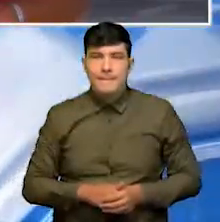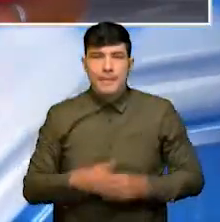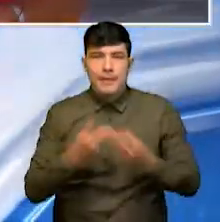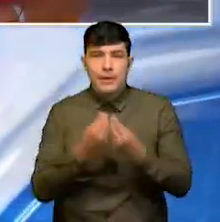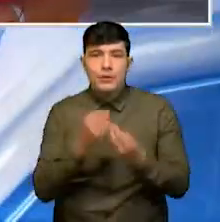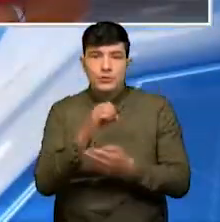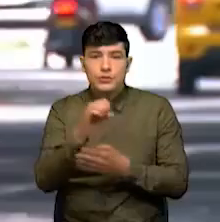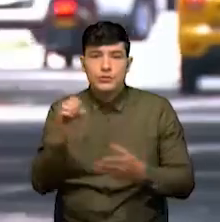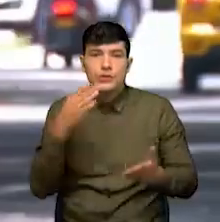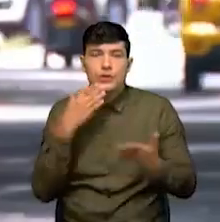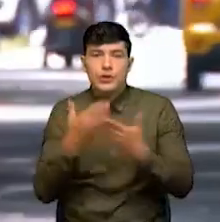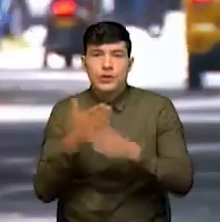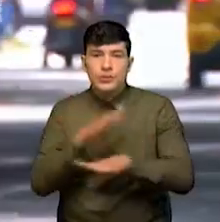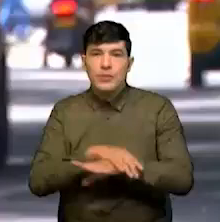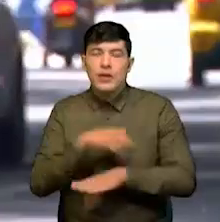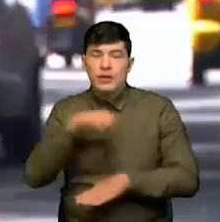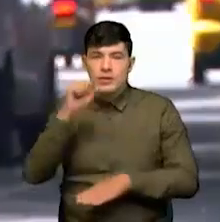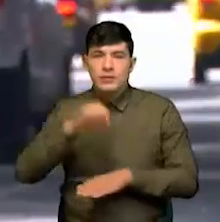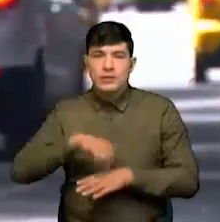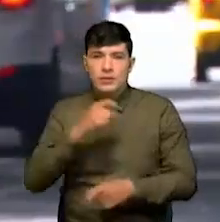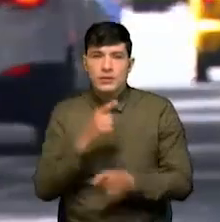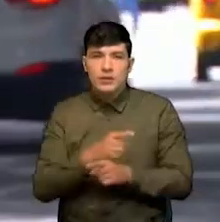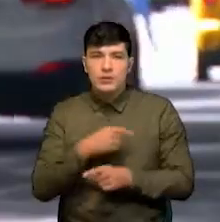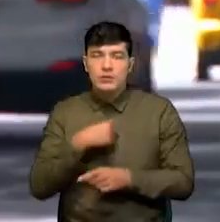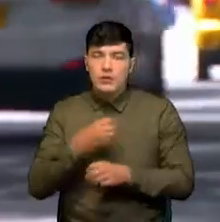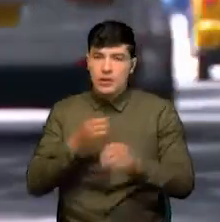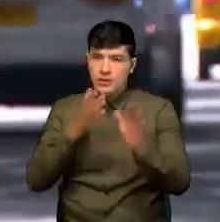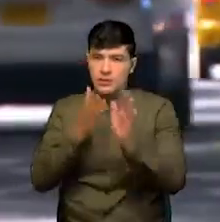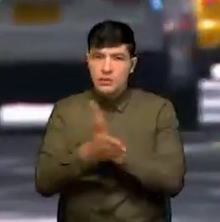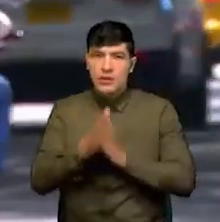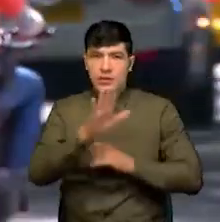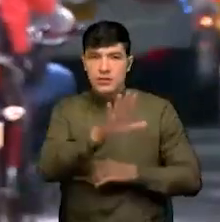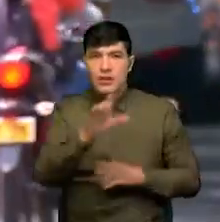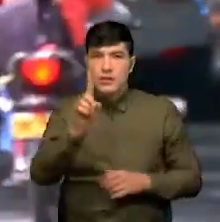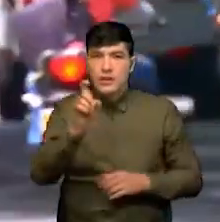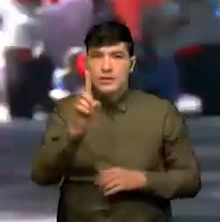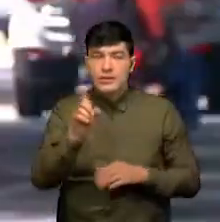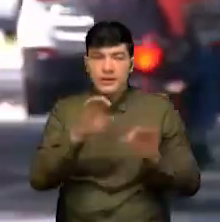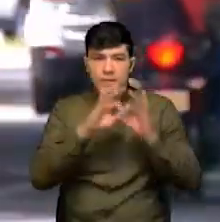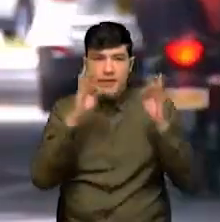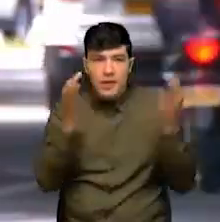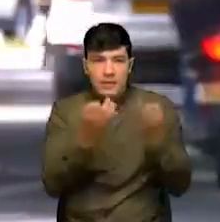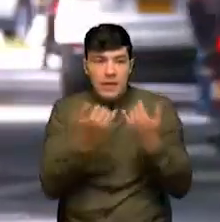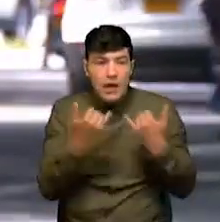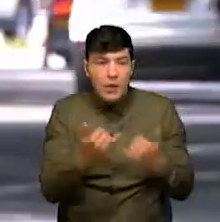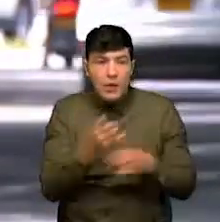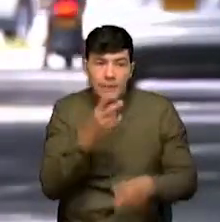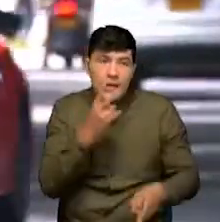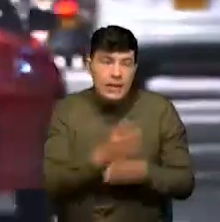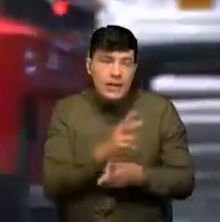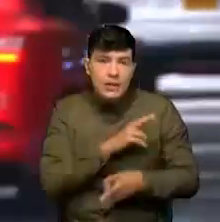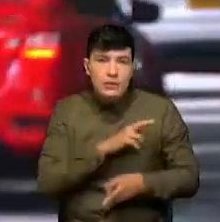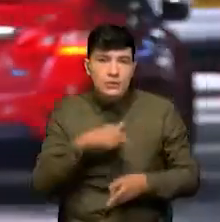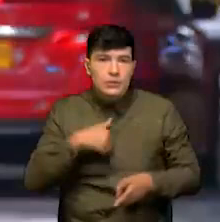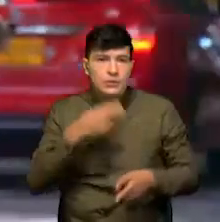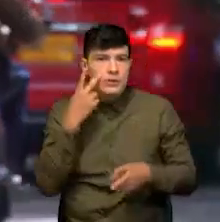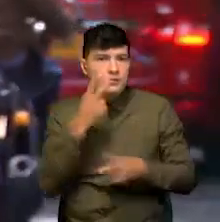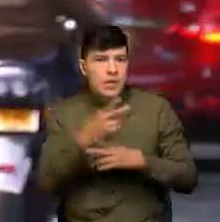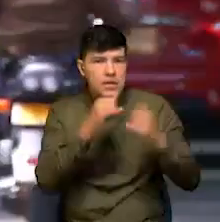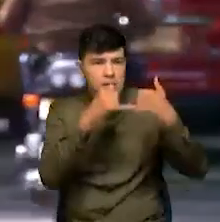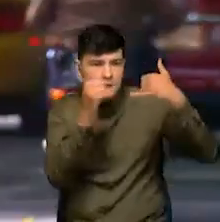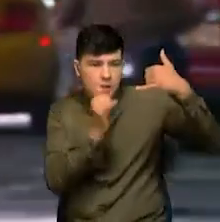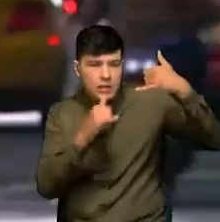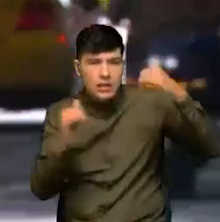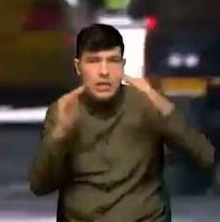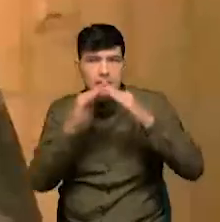Compañeros, buenas tardes. Pues les cuento que son 56 familias las que hoy se encuentran en peligro. Pudimos evidenciar las enormes grietas con las que cuentan